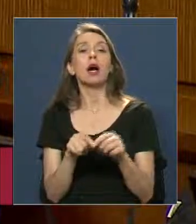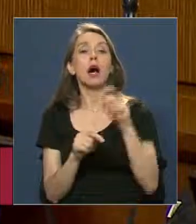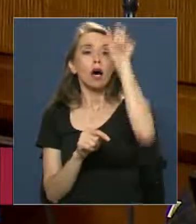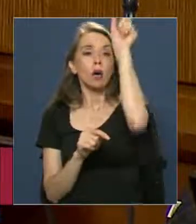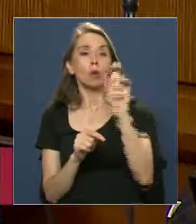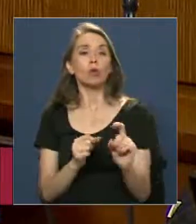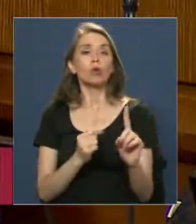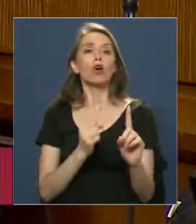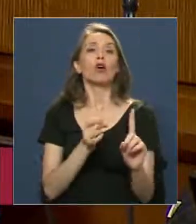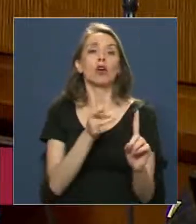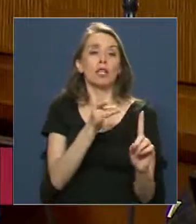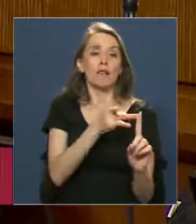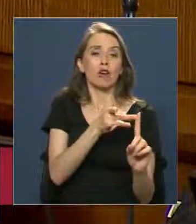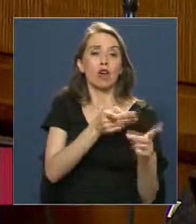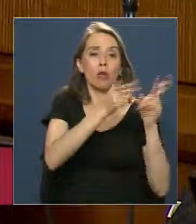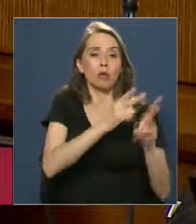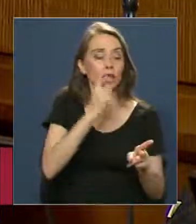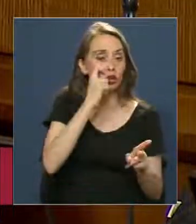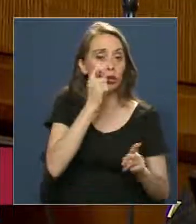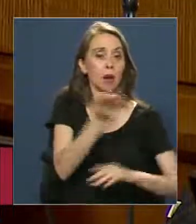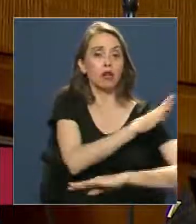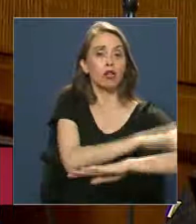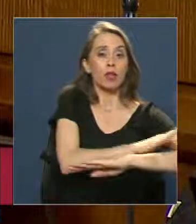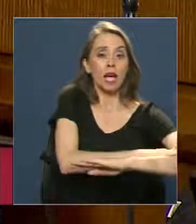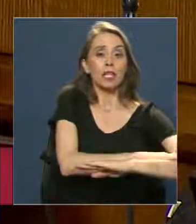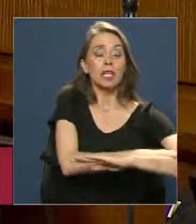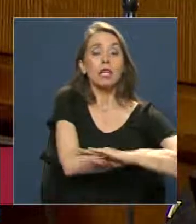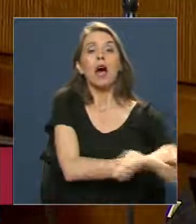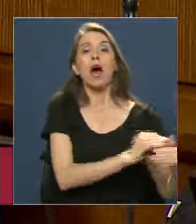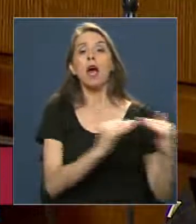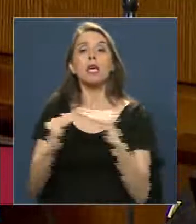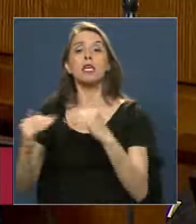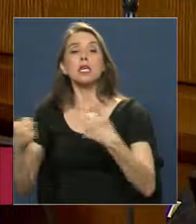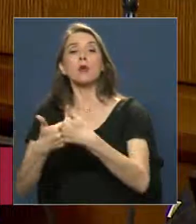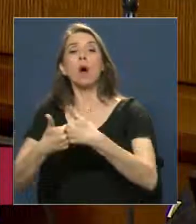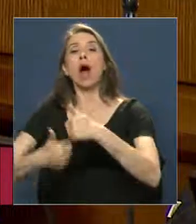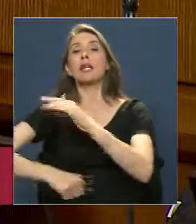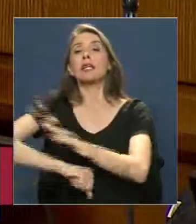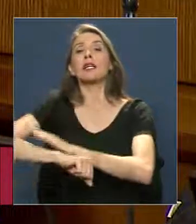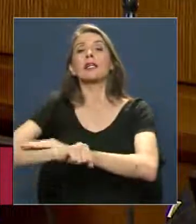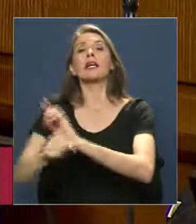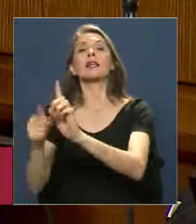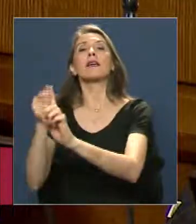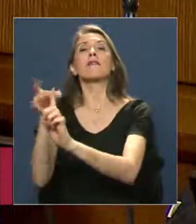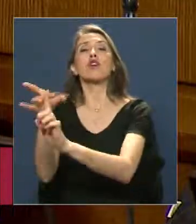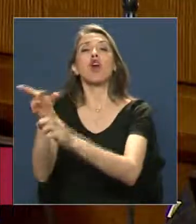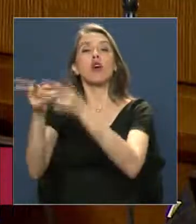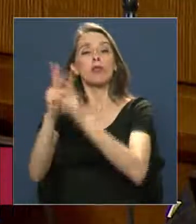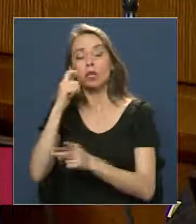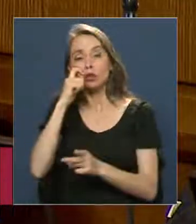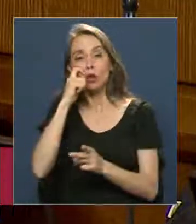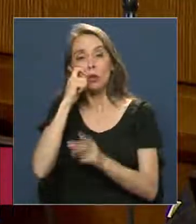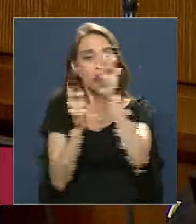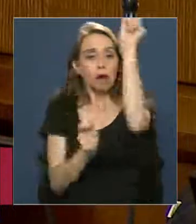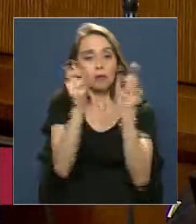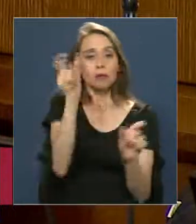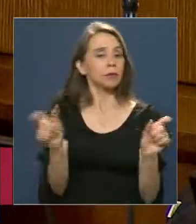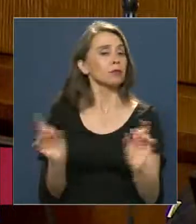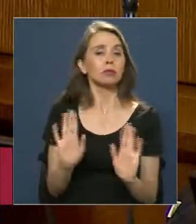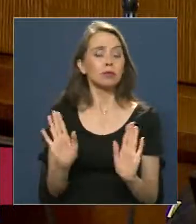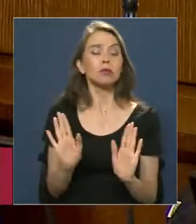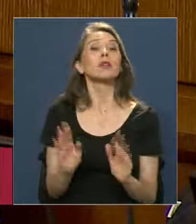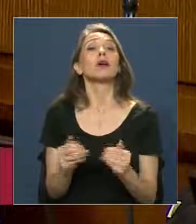derechos humanos de un lado o de otro. Aquí lo que se trata es que tengamos una ley, presidente, que contribuya a que cualquier